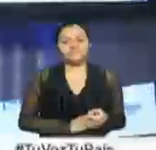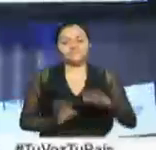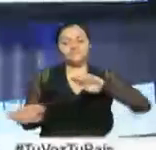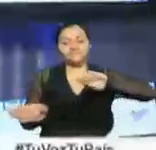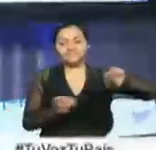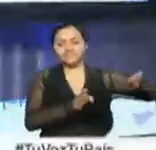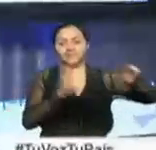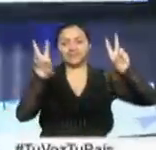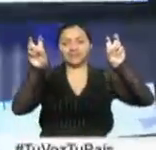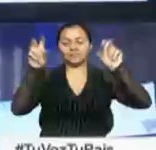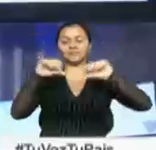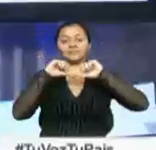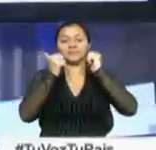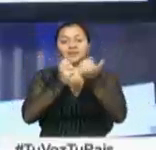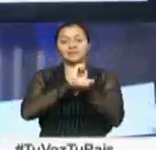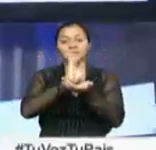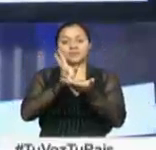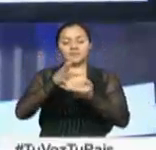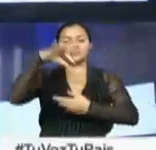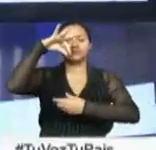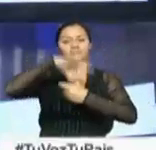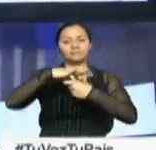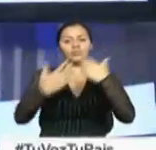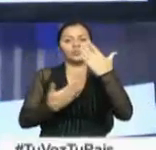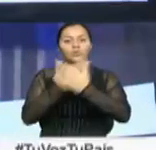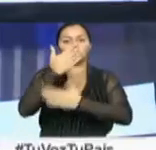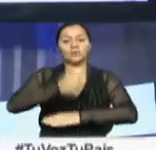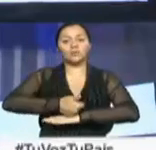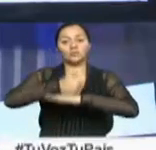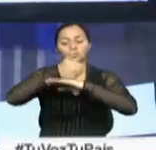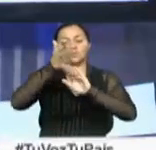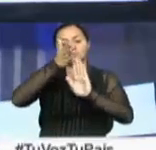Cambiamos de tema. La Asamblea Nacional eligió a sus autoridades para el periodo